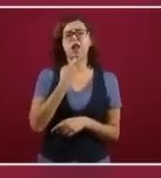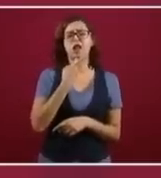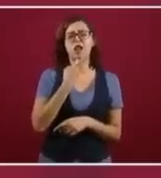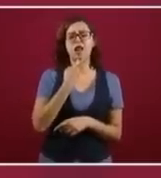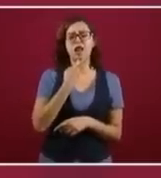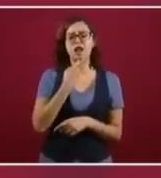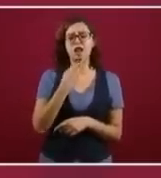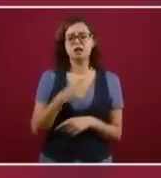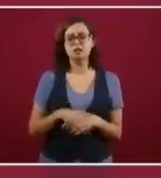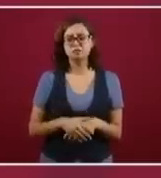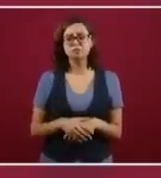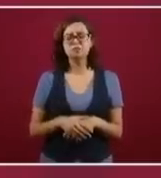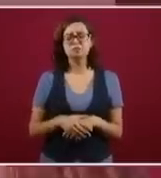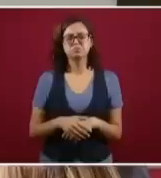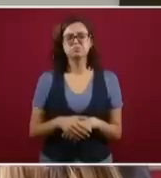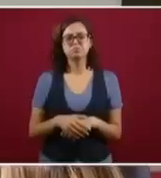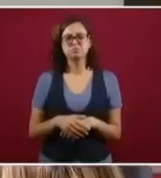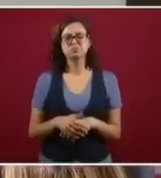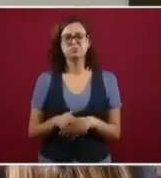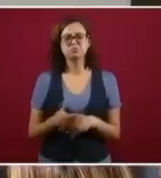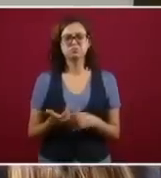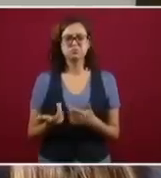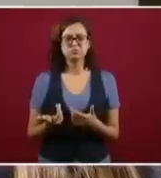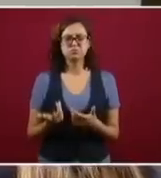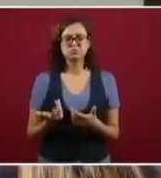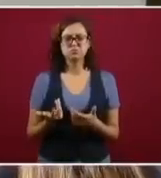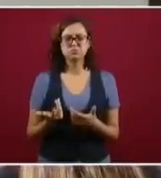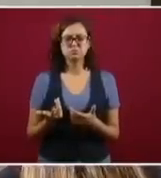Quizá eso fue lo único